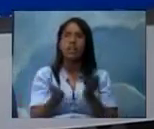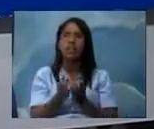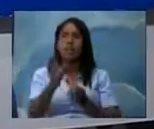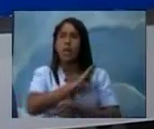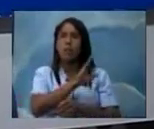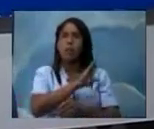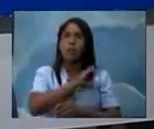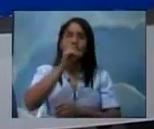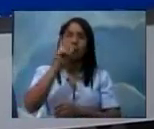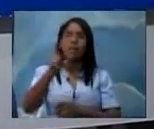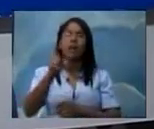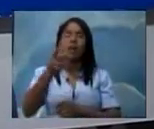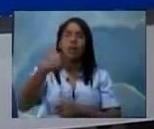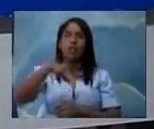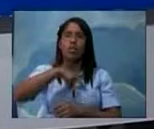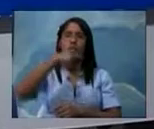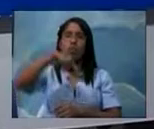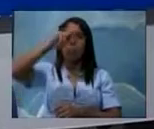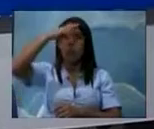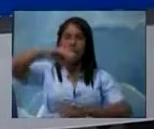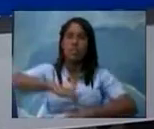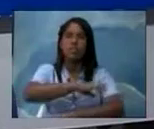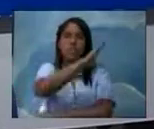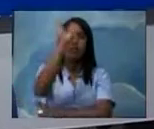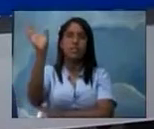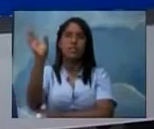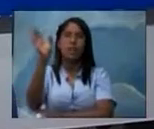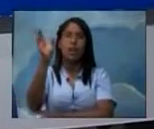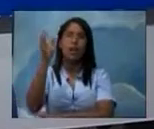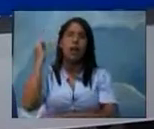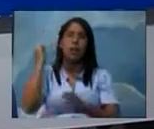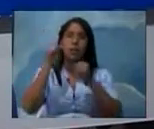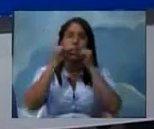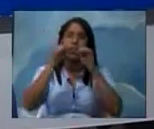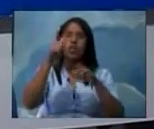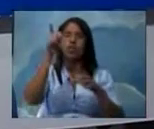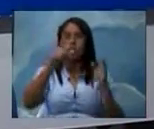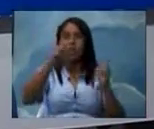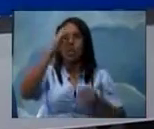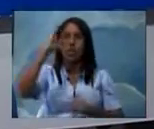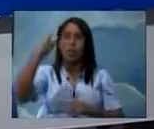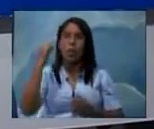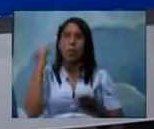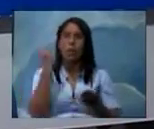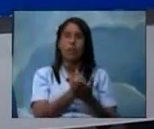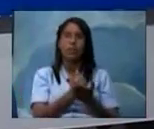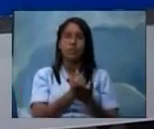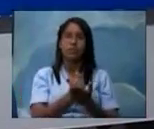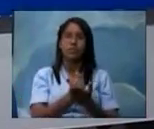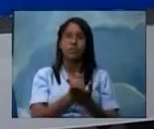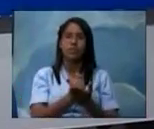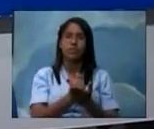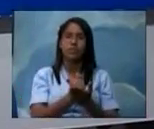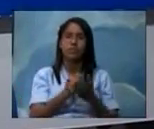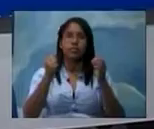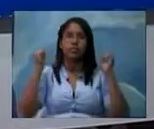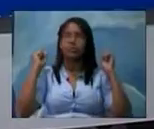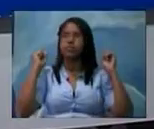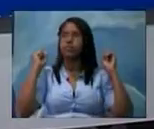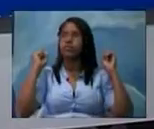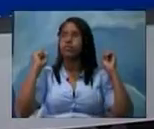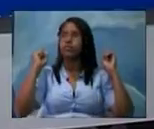Le pertenecen a nuestro Padre Celestial. ¡Amén! ¡Bendito sea Dios! ¡Amén! ¡Amén! ¡Amén! ¡Amén! ¡Amén!